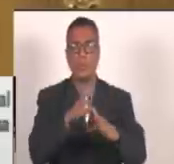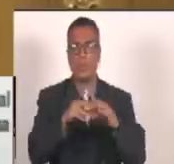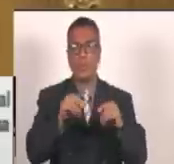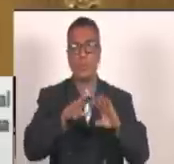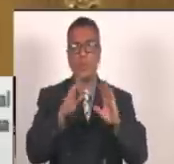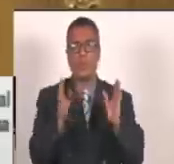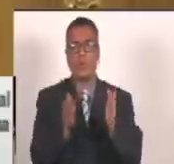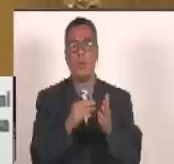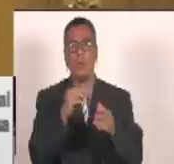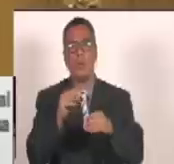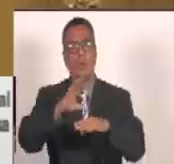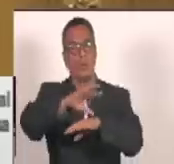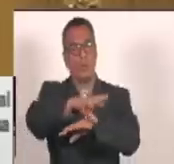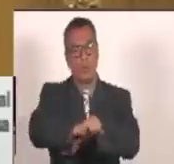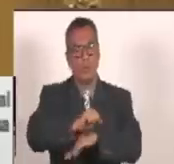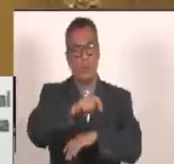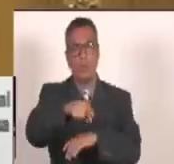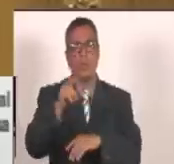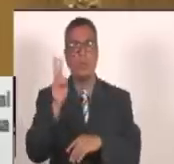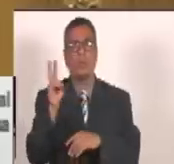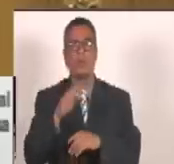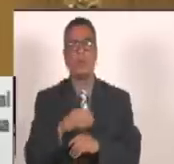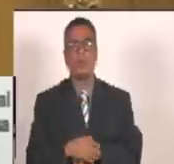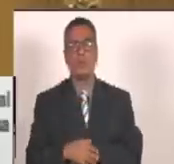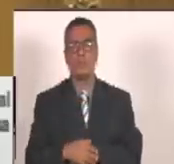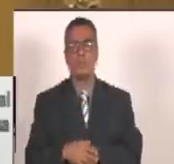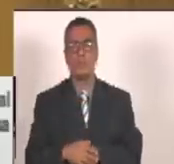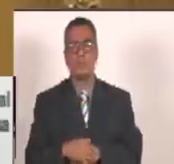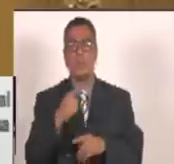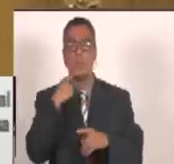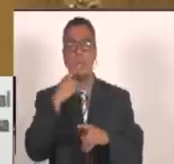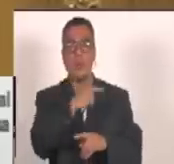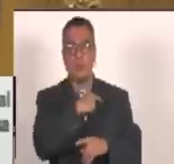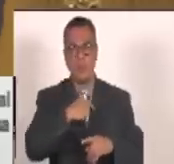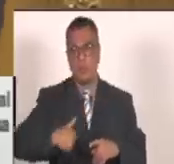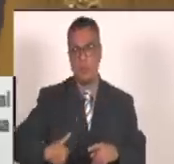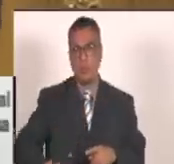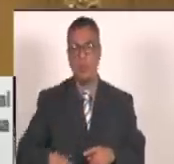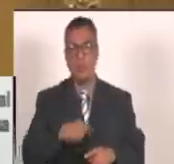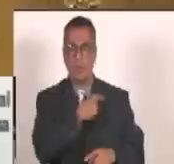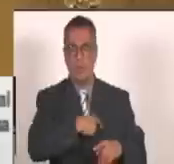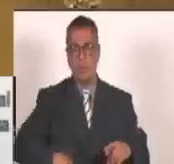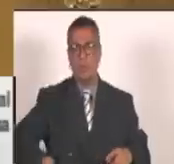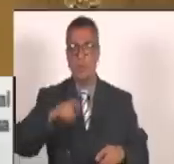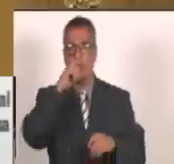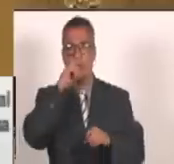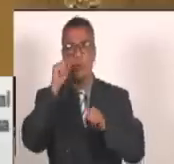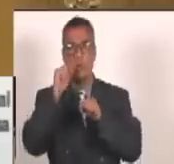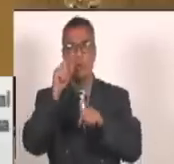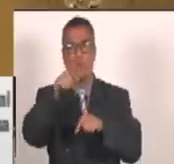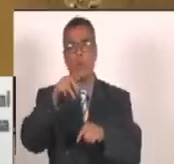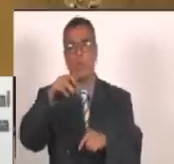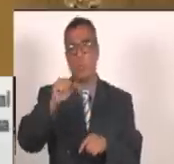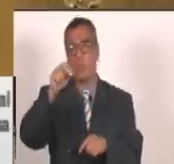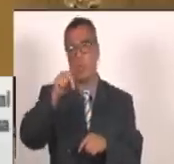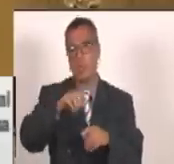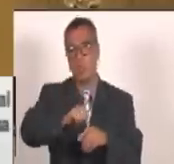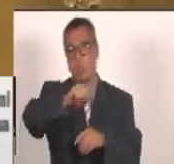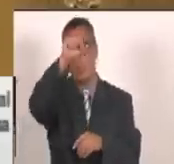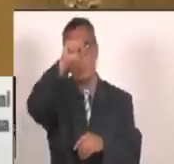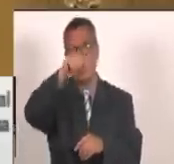Occidente echarle mano a Venezuela. Luego el presidente Nicolás Maduro llega a Shenzhen, al